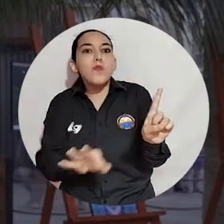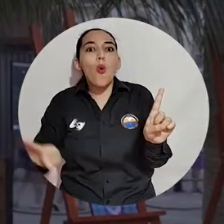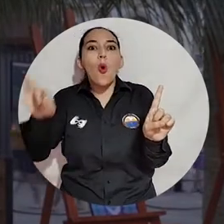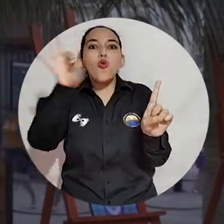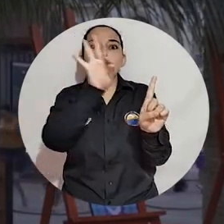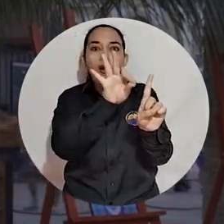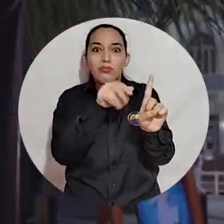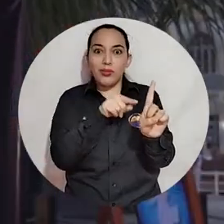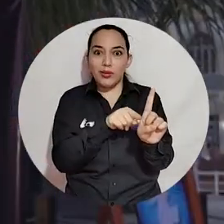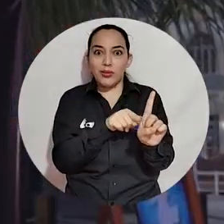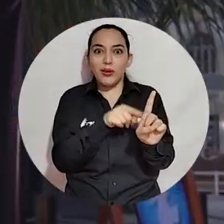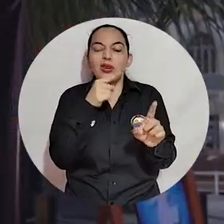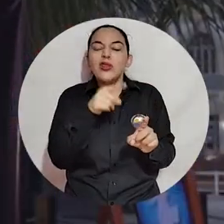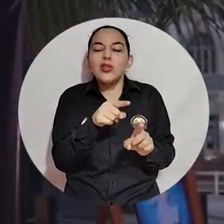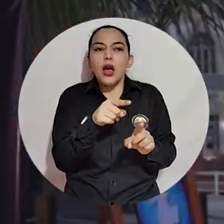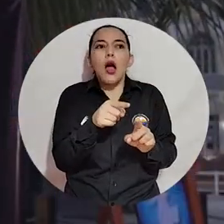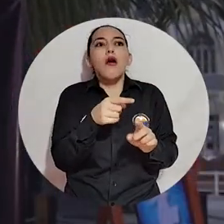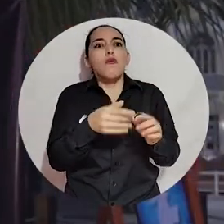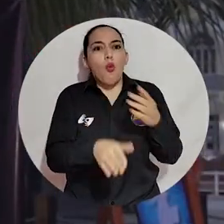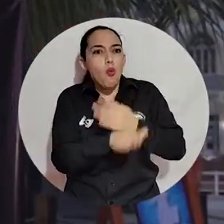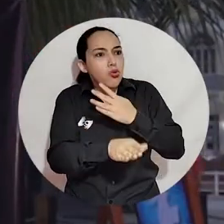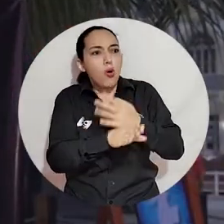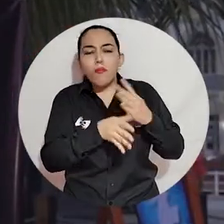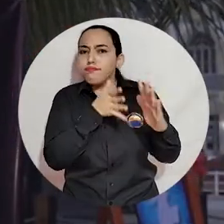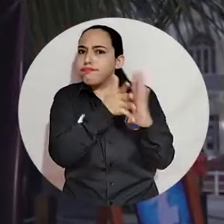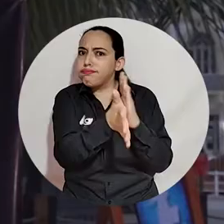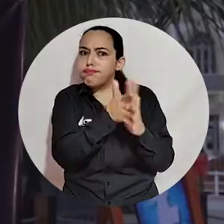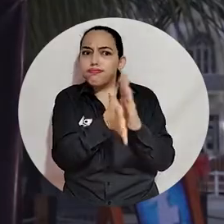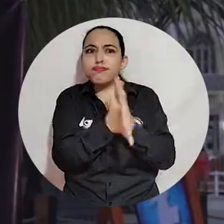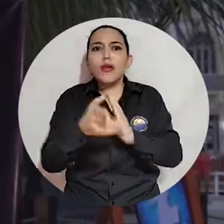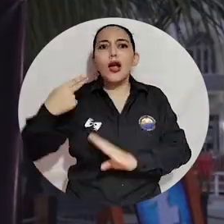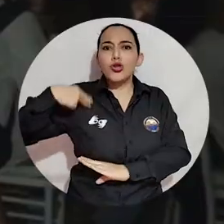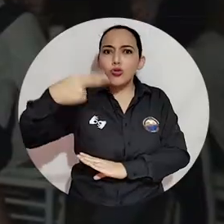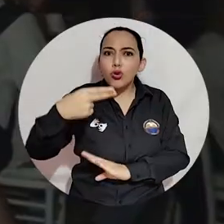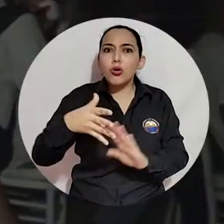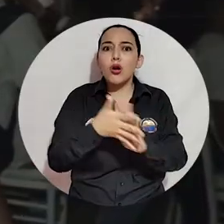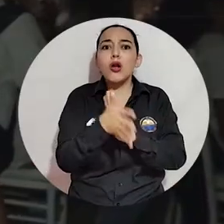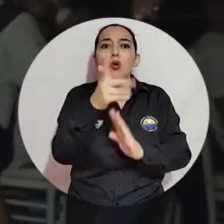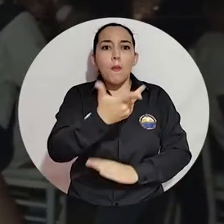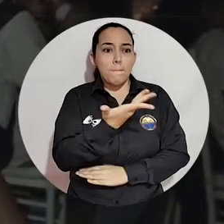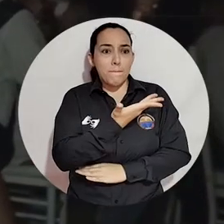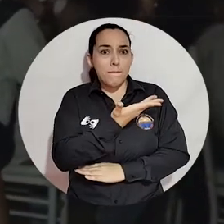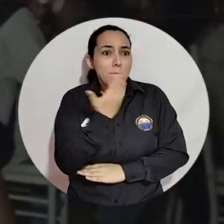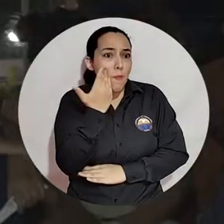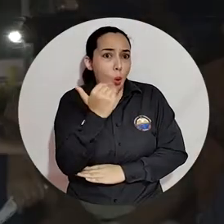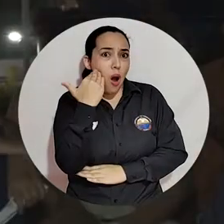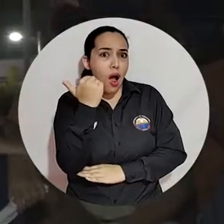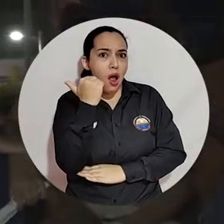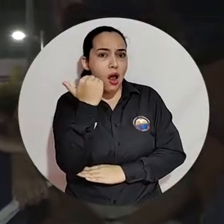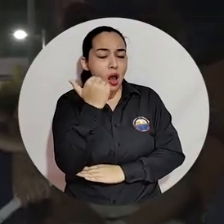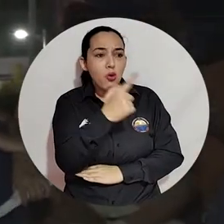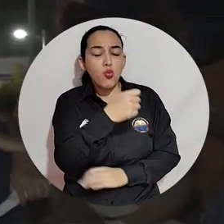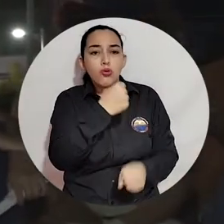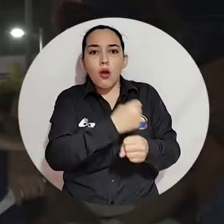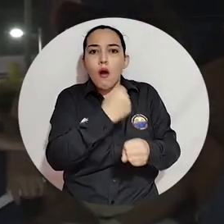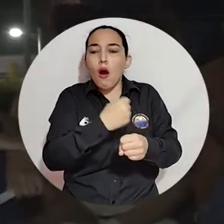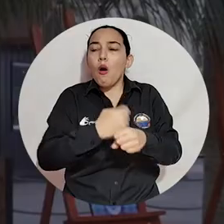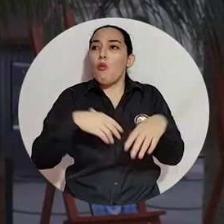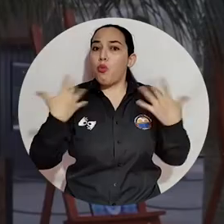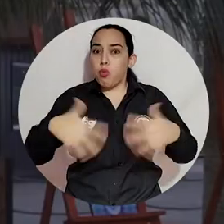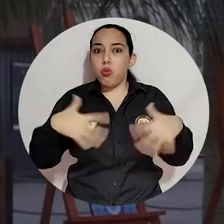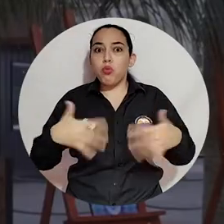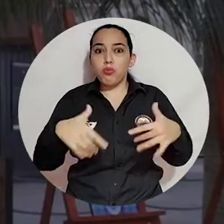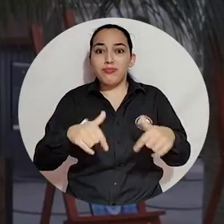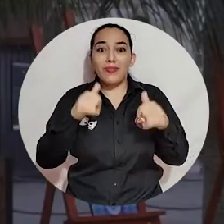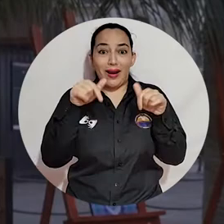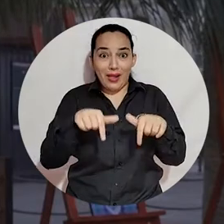personaje central, lo que nos dice de que hay muchas cosas por contar y que habla mucho de esas maravillosas mujeres que hacen un trabajo tremendo, y